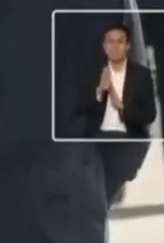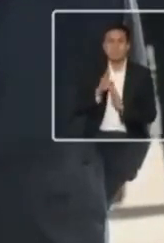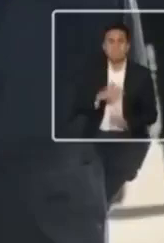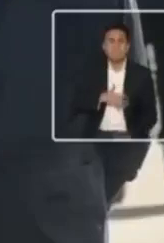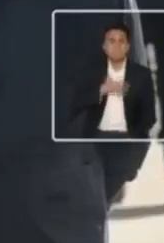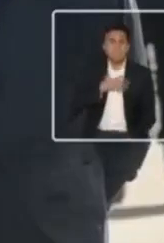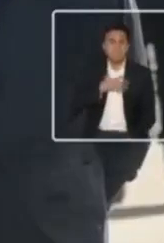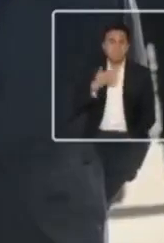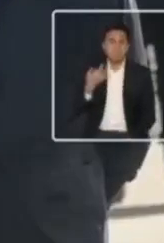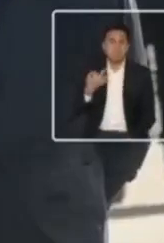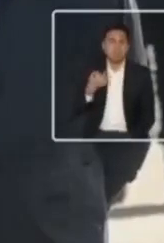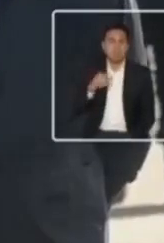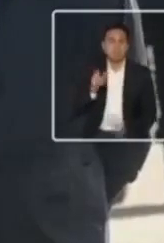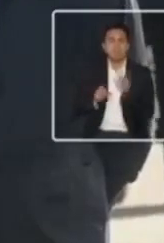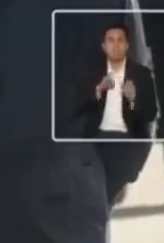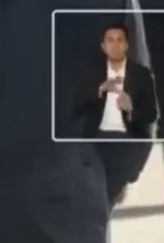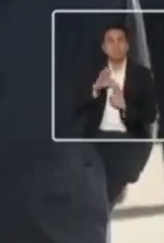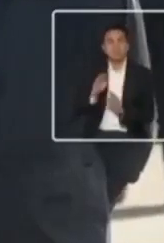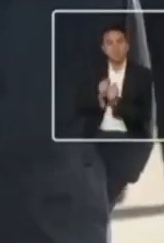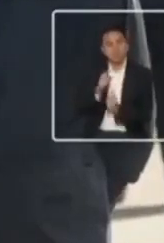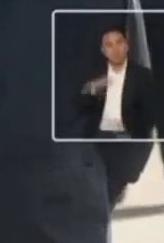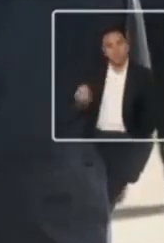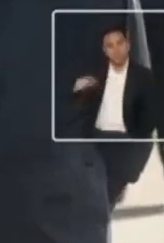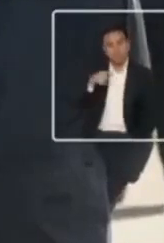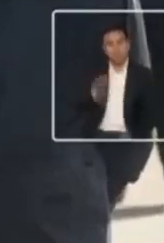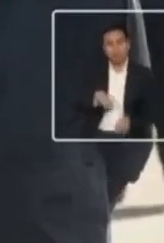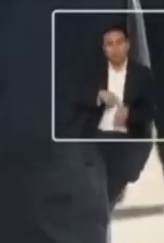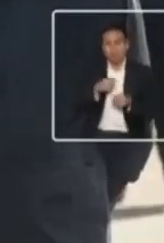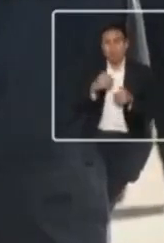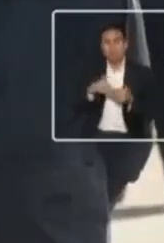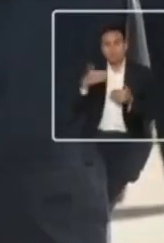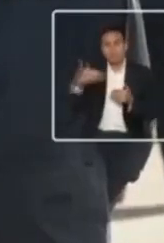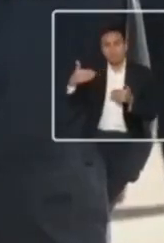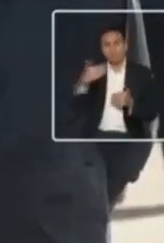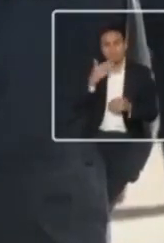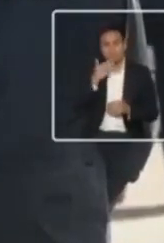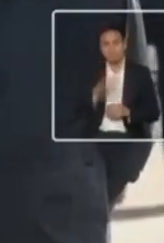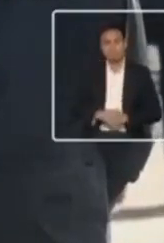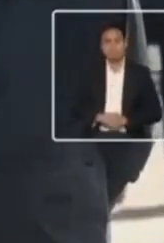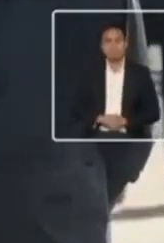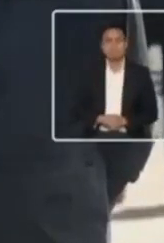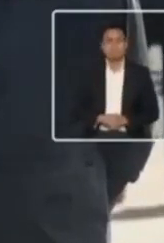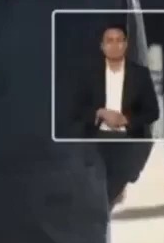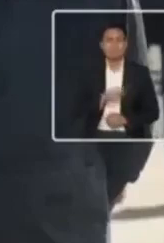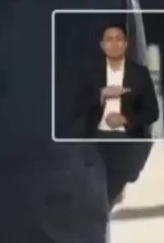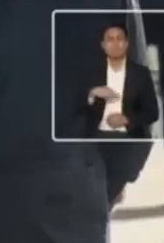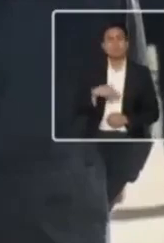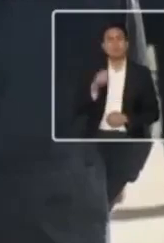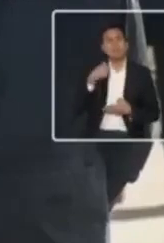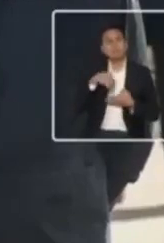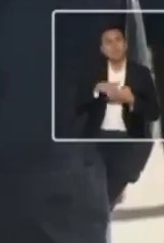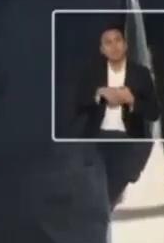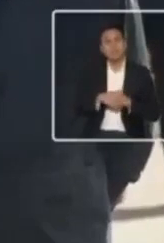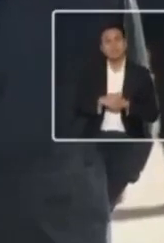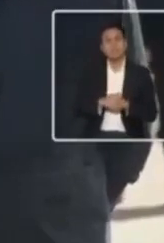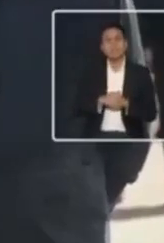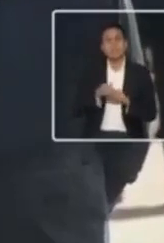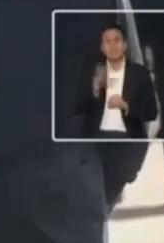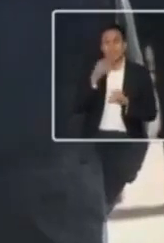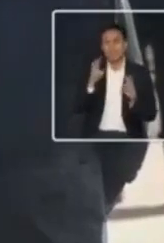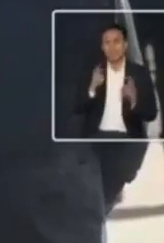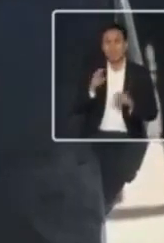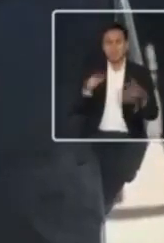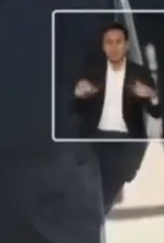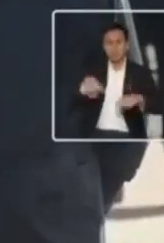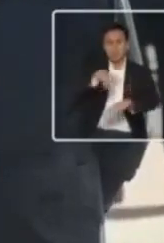sientan que realmente el pueblo de Chile está con ellos, no solo en estas horas, sino que de aquí en adelante. Ministra, buenas tardes. Estamos hablando de una